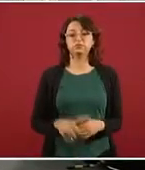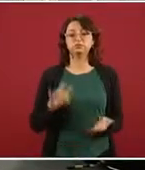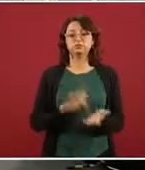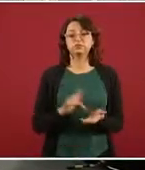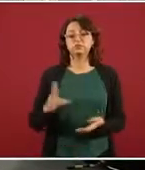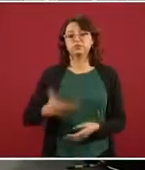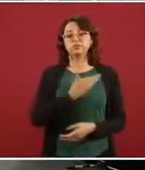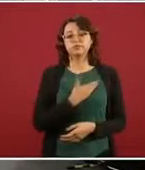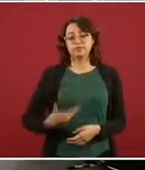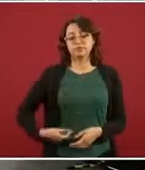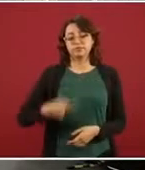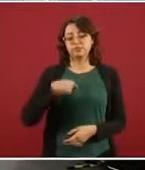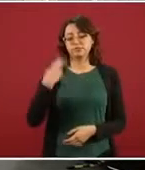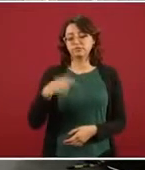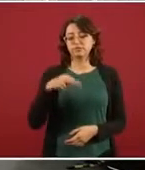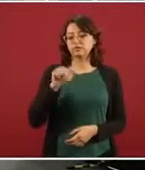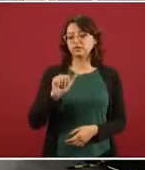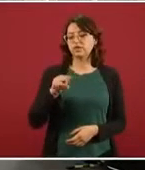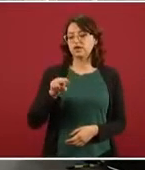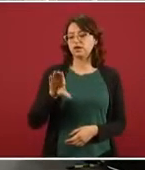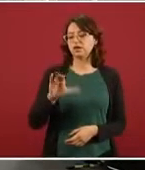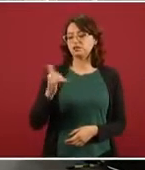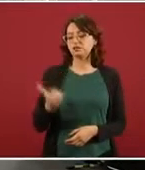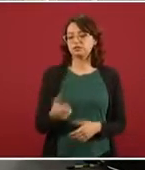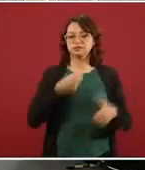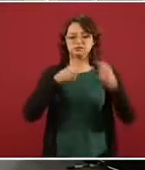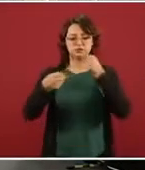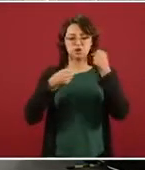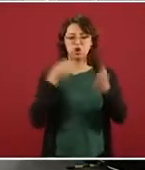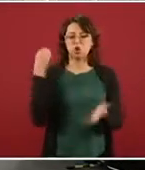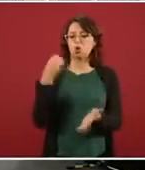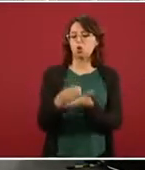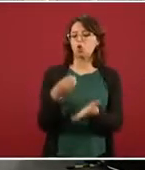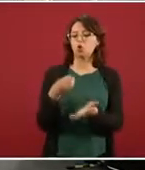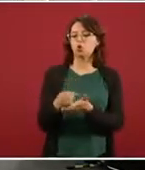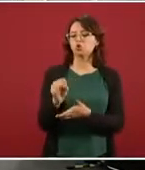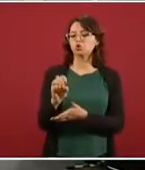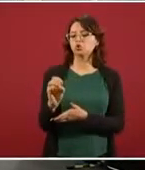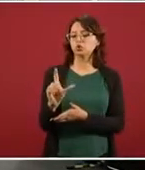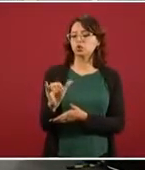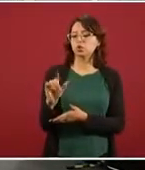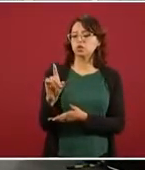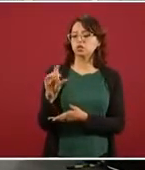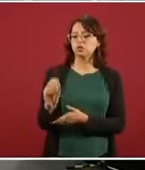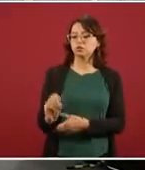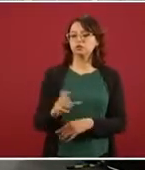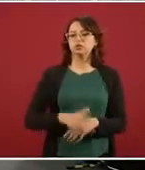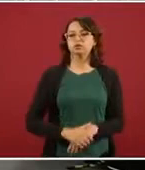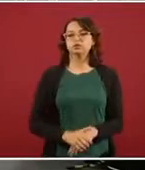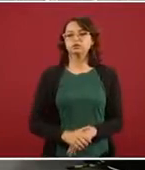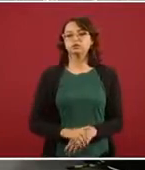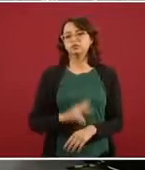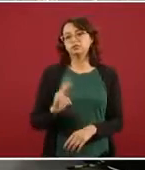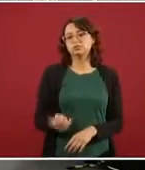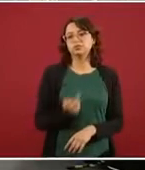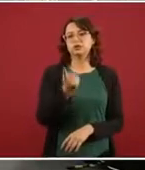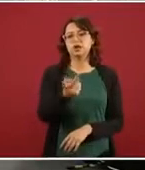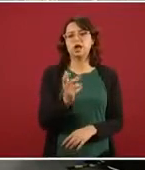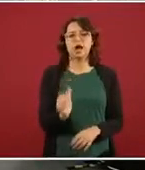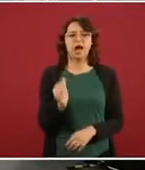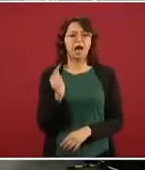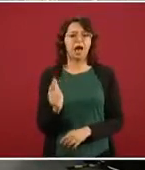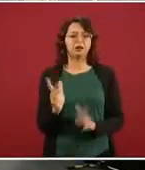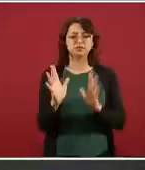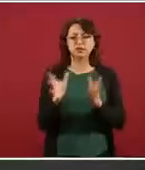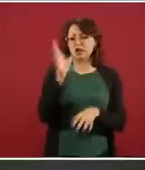Gracias, presidente. Nancy Rodríguez, de Oro Sólido. ¿Cómo va o si ya está firmado algún convenio